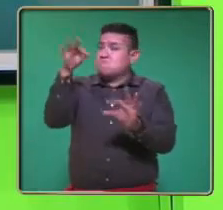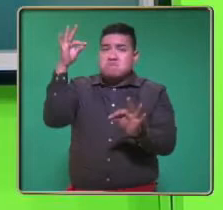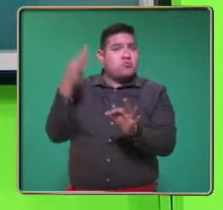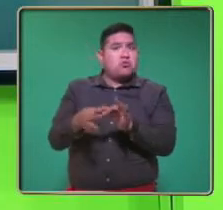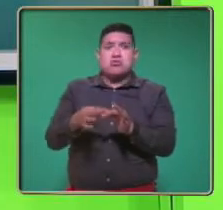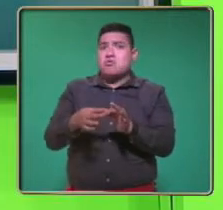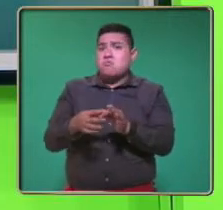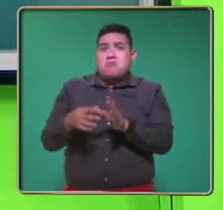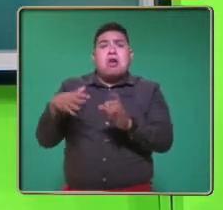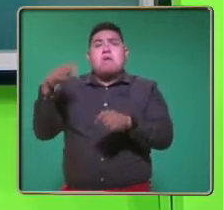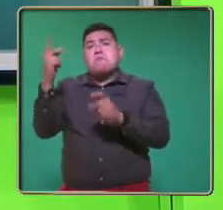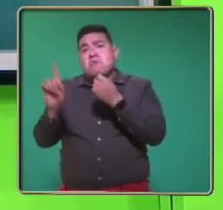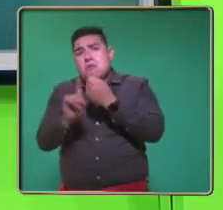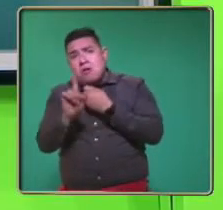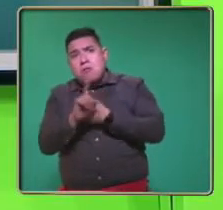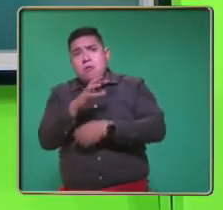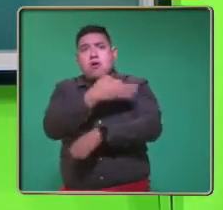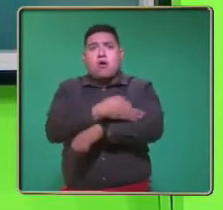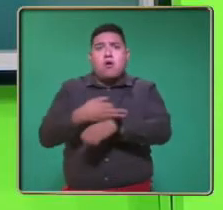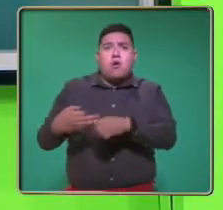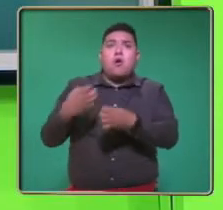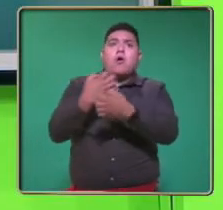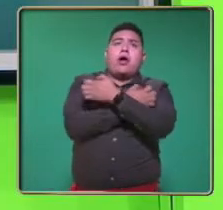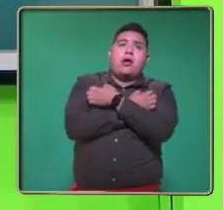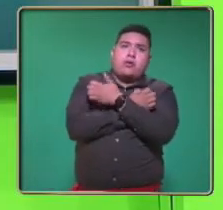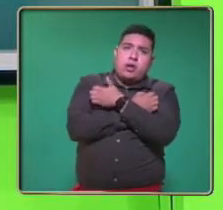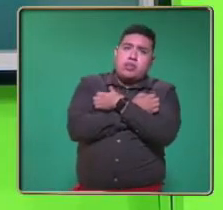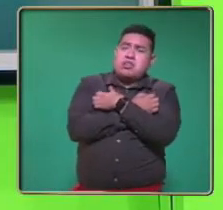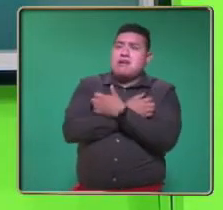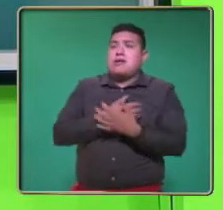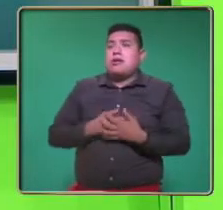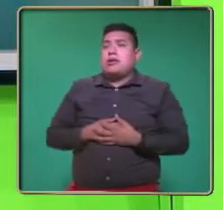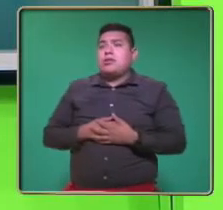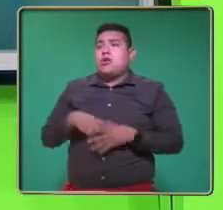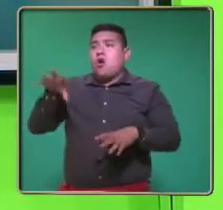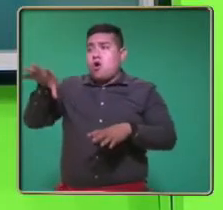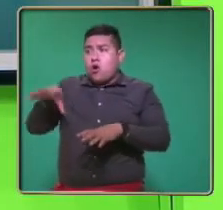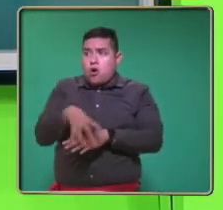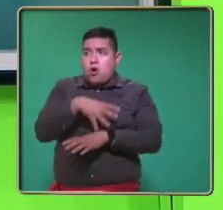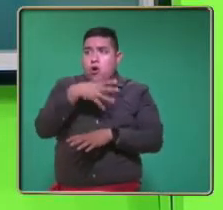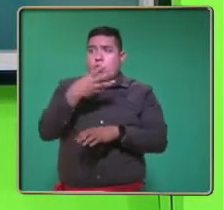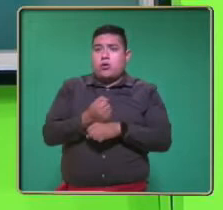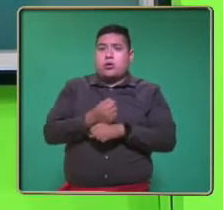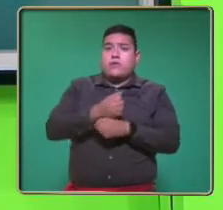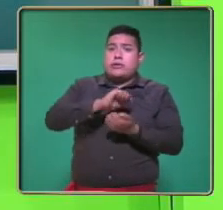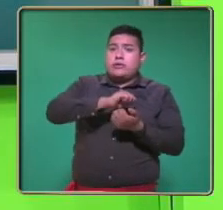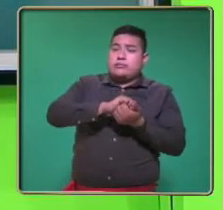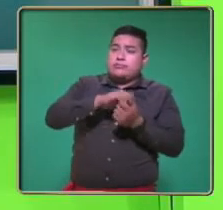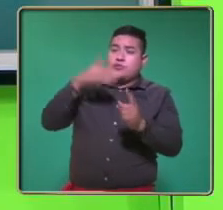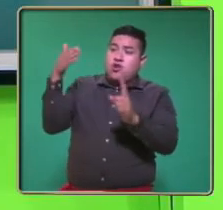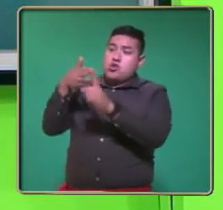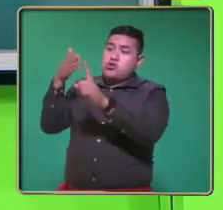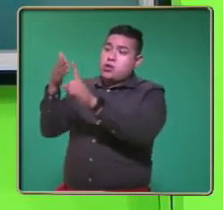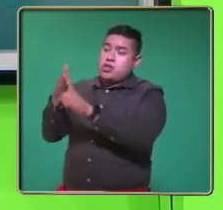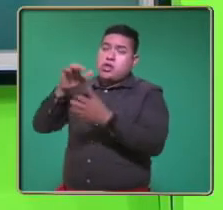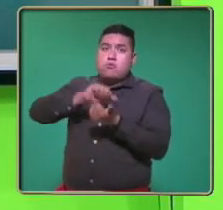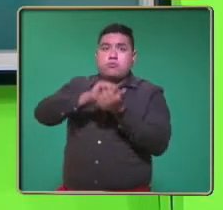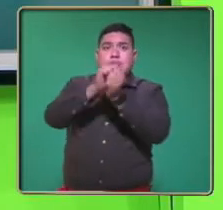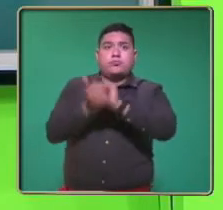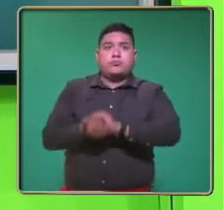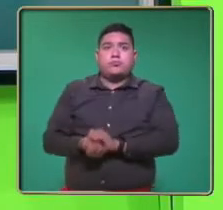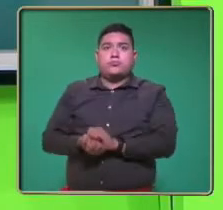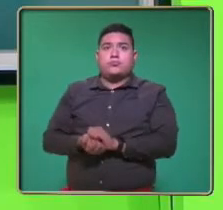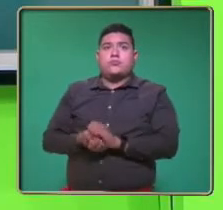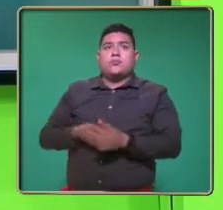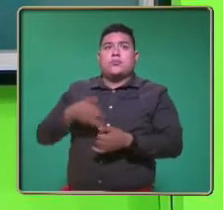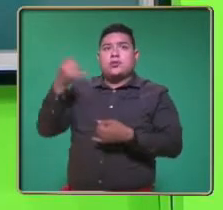cuestiones familiares o académicas, es momento de retomar y reajustar esos acuerdos. Y por último, se da